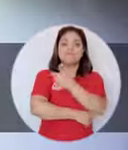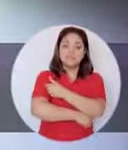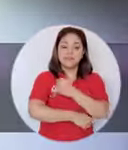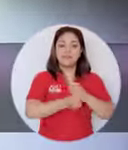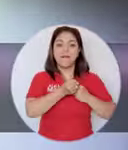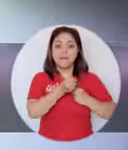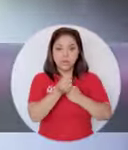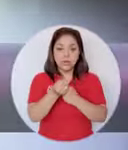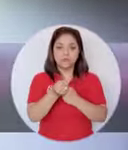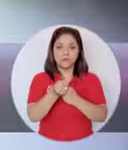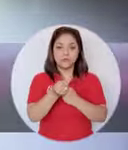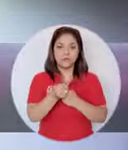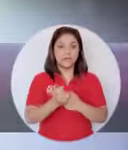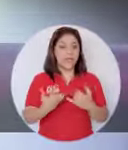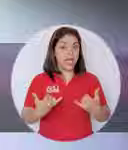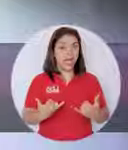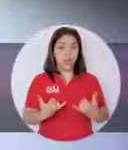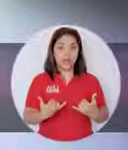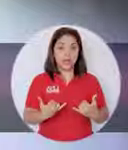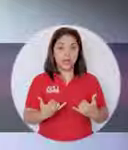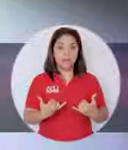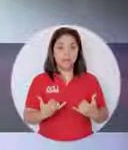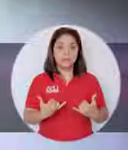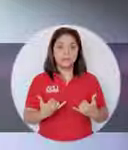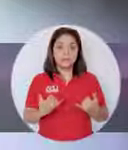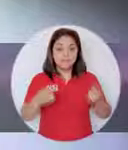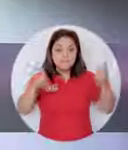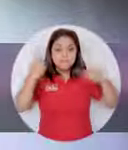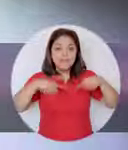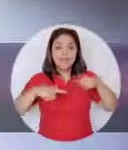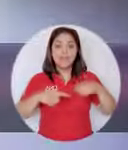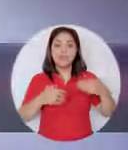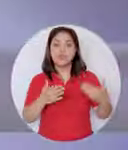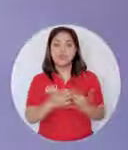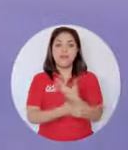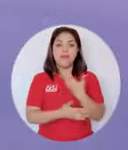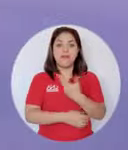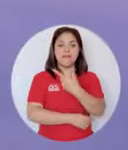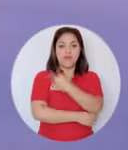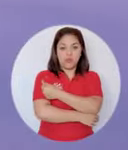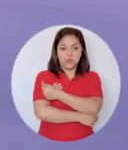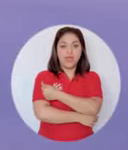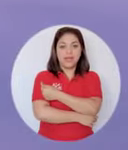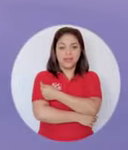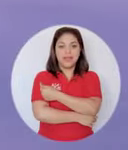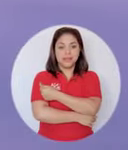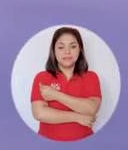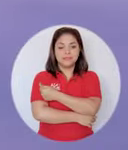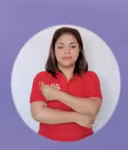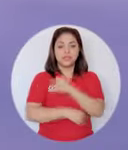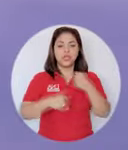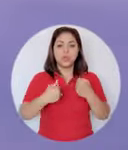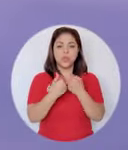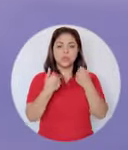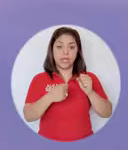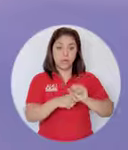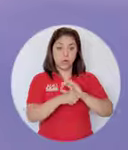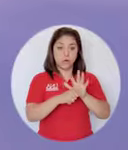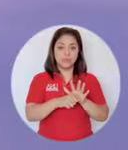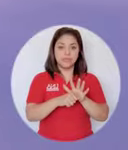refuerzos que se llegan a tener. Hoy en día, la presencia ahora de nuevas vacunas o de una nueva vacuna contra